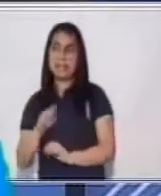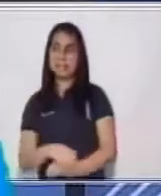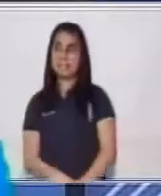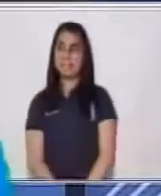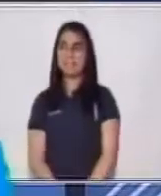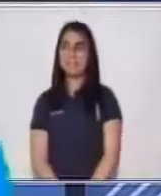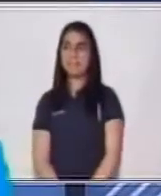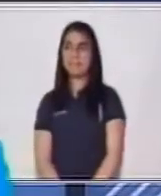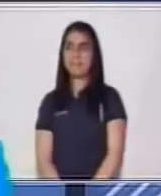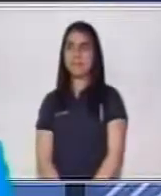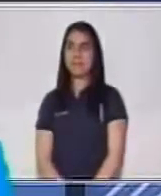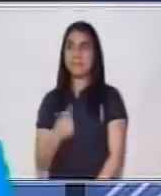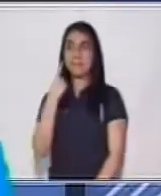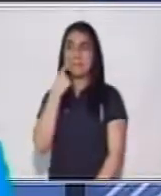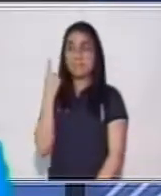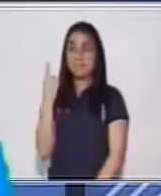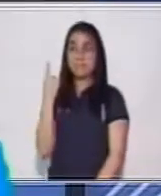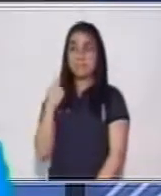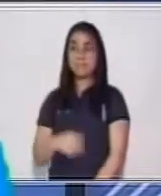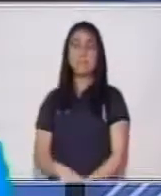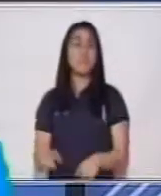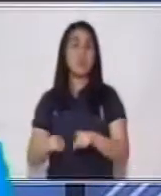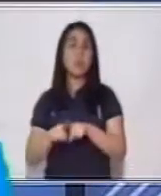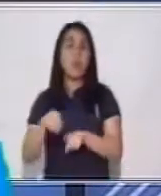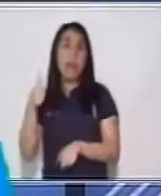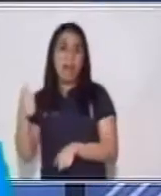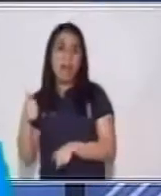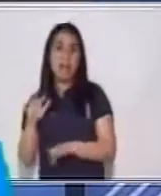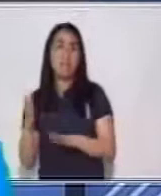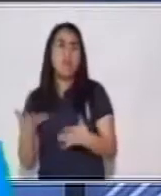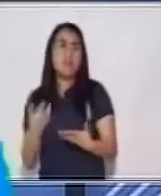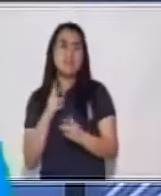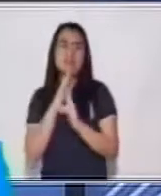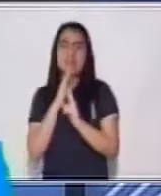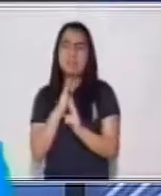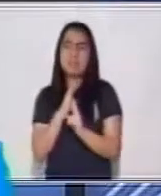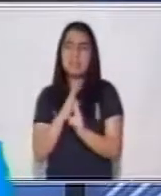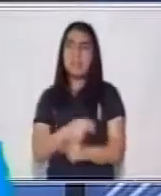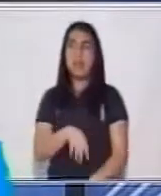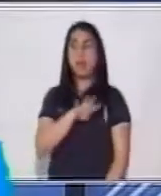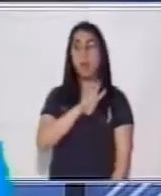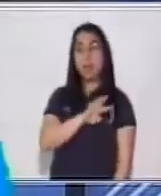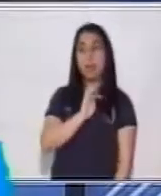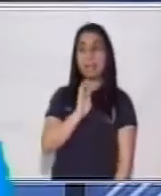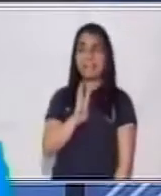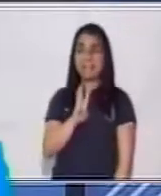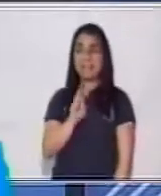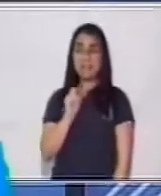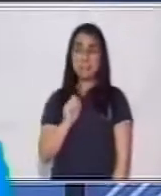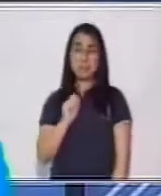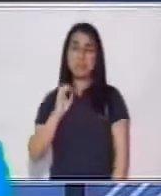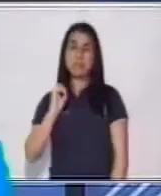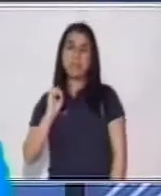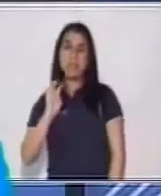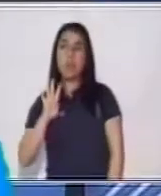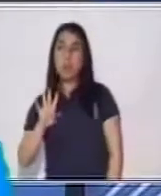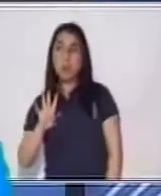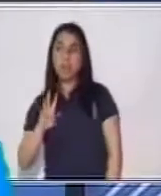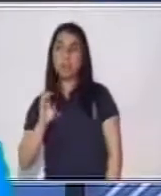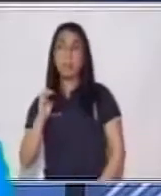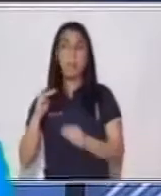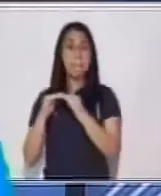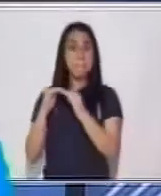Las ceibas van desde una altura de 30 hasta 50 metros y algunas especies de ceiba llegan hasta